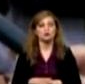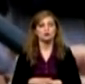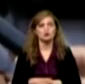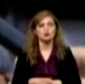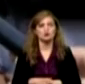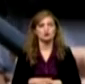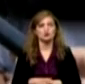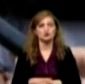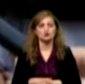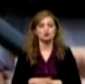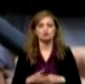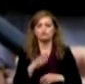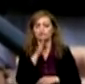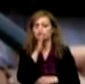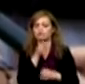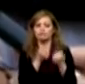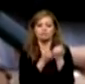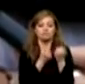estaba sobre todo con nosotros,